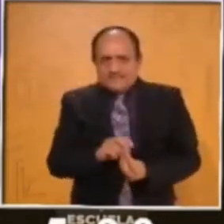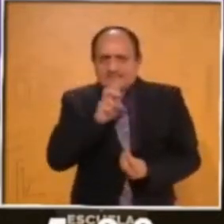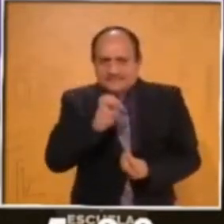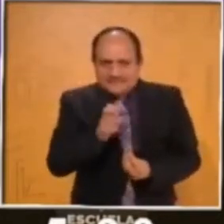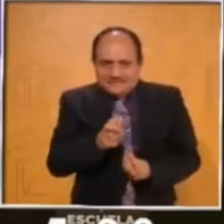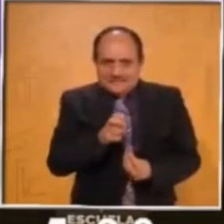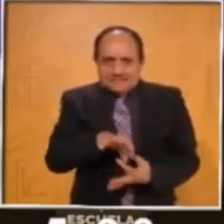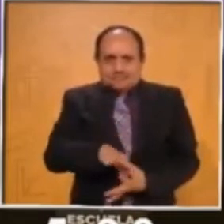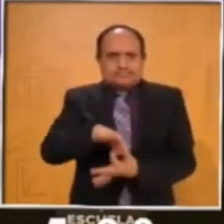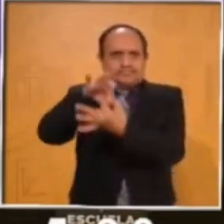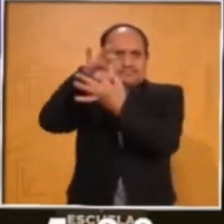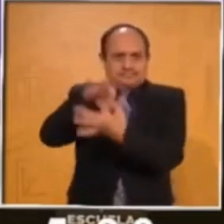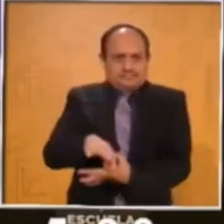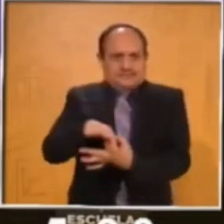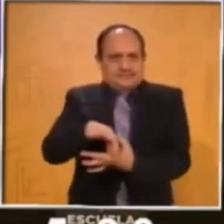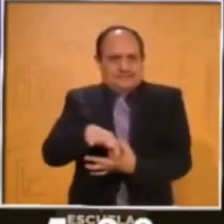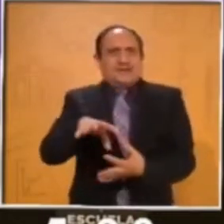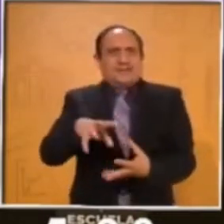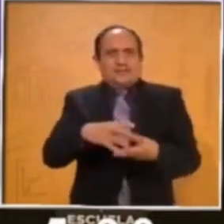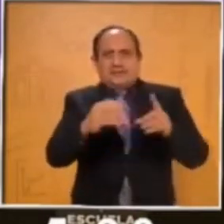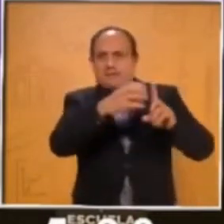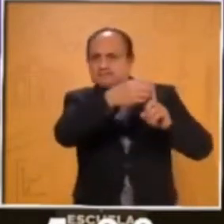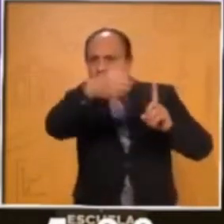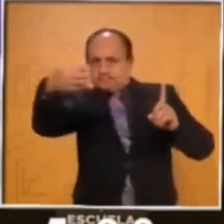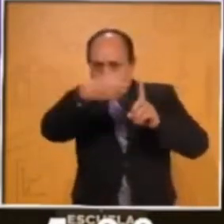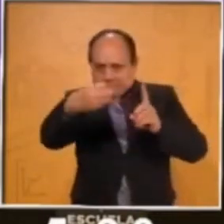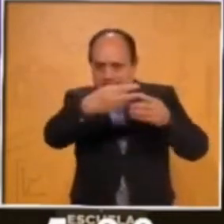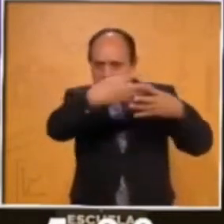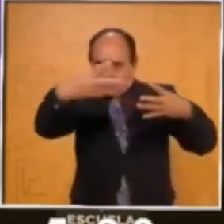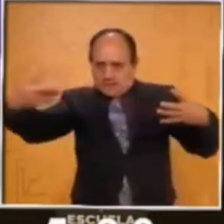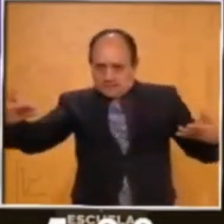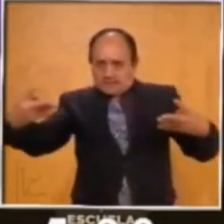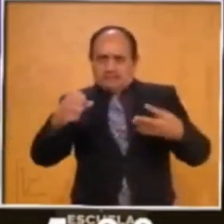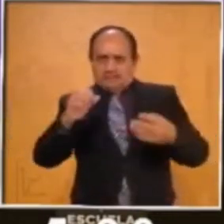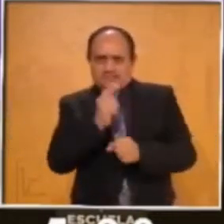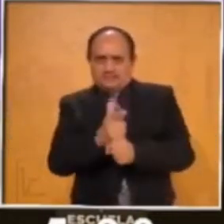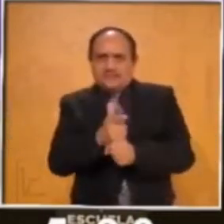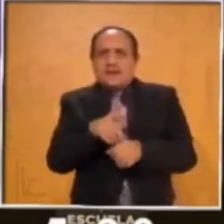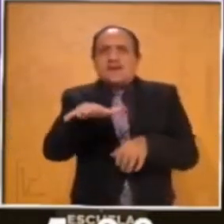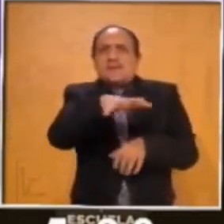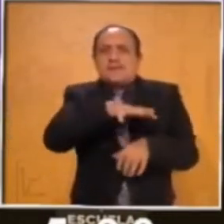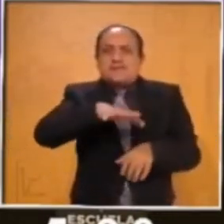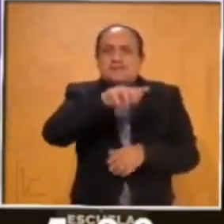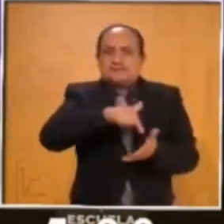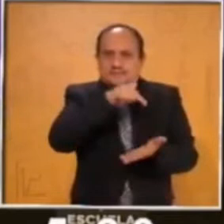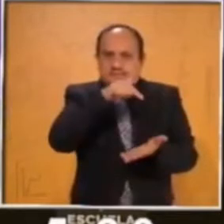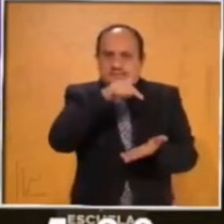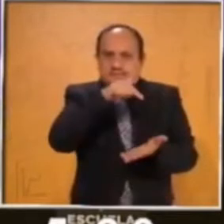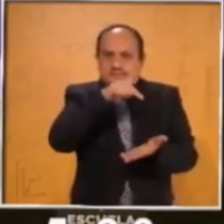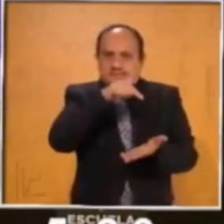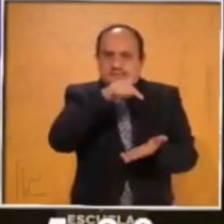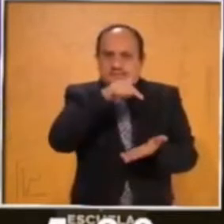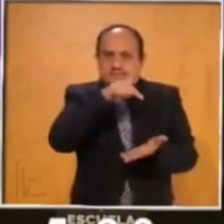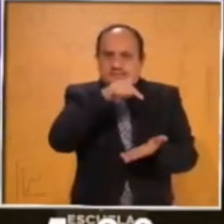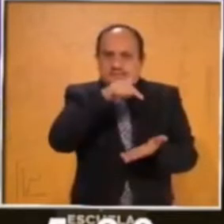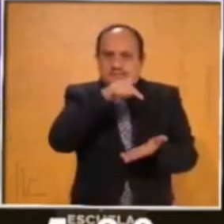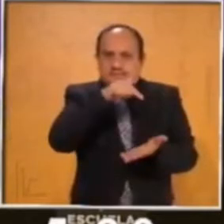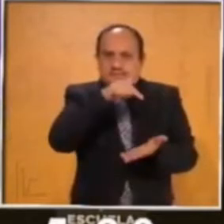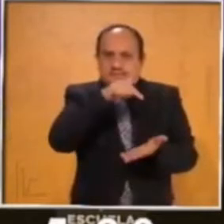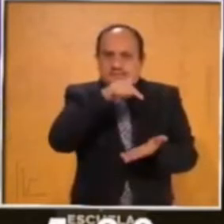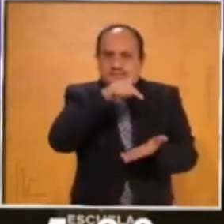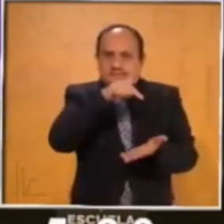para nosotros poder armar un ambiente o poder identificar un ambiente en nuestra narrativa.